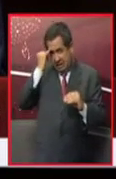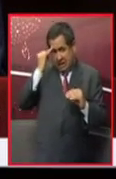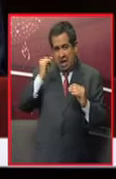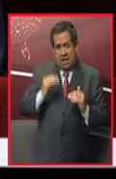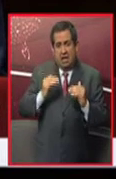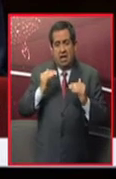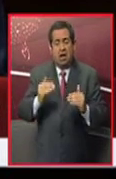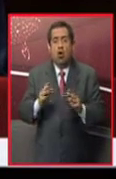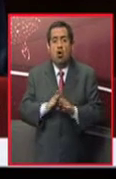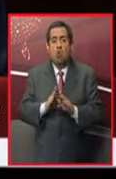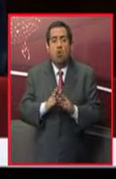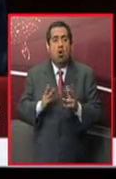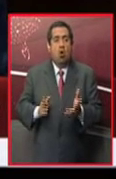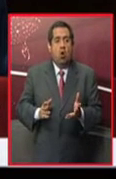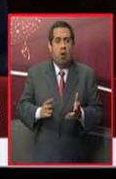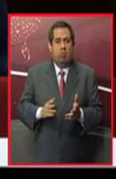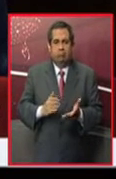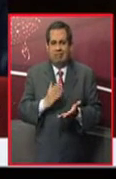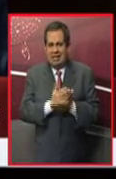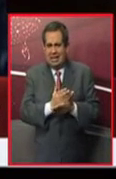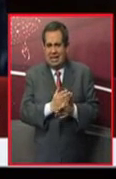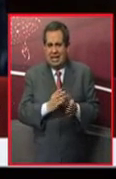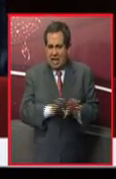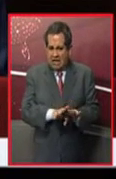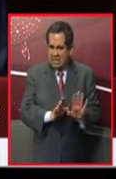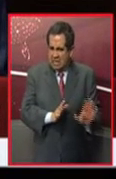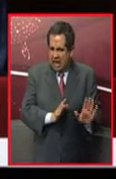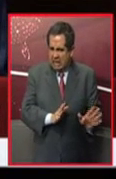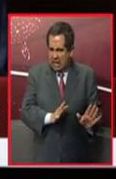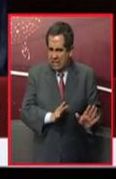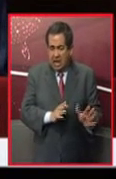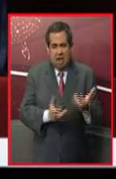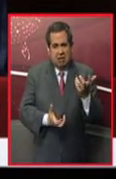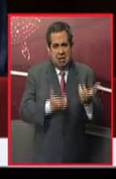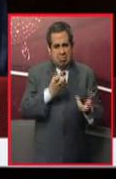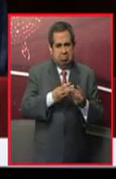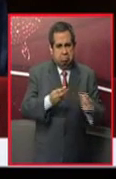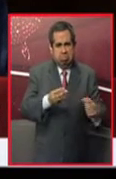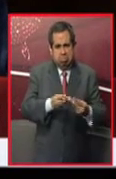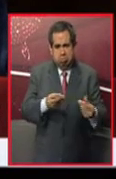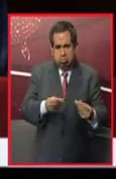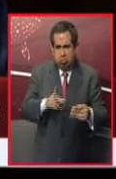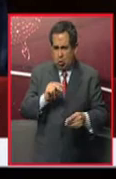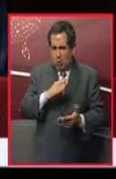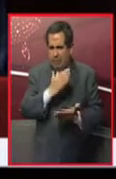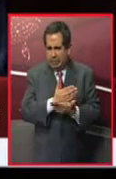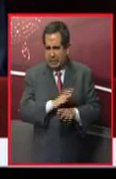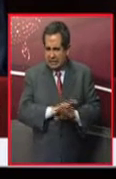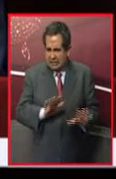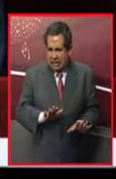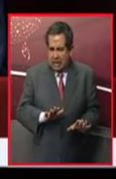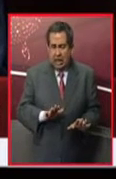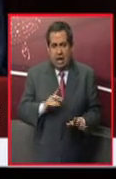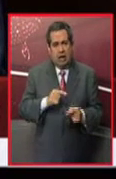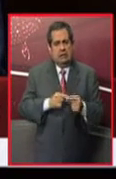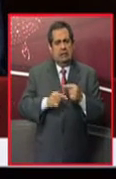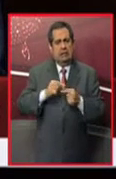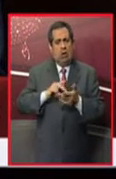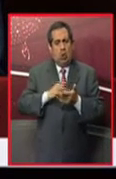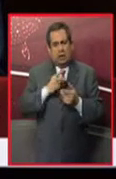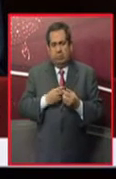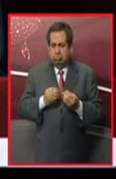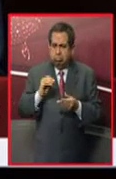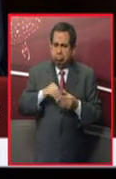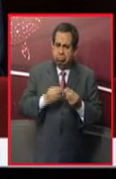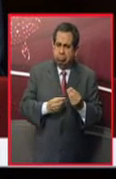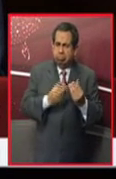que logre frenar el acelerado deterioro de los ecosistemas forestales del país y permita revertir la